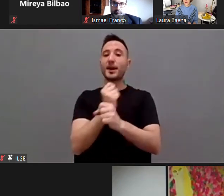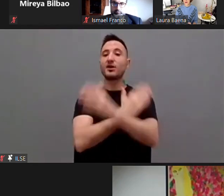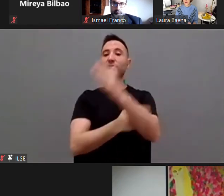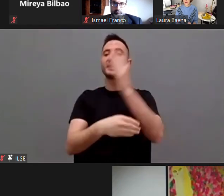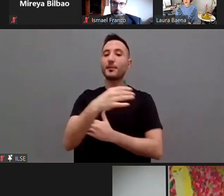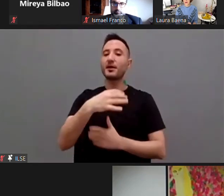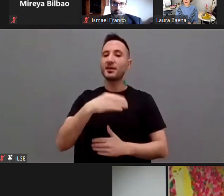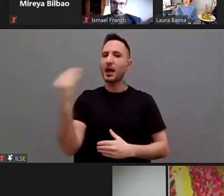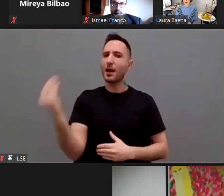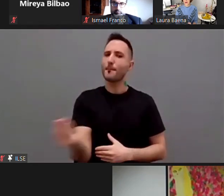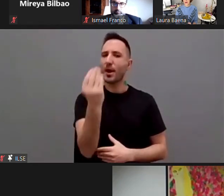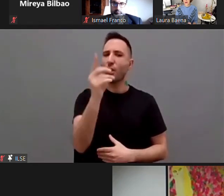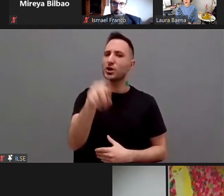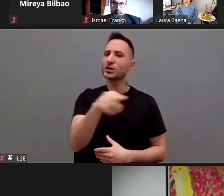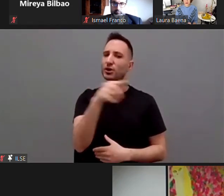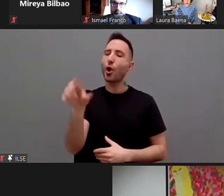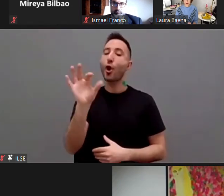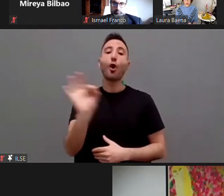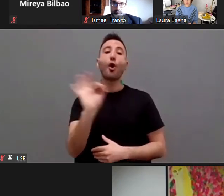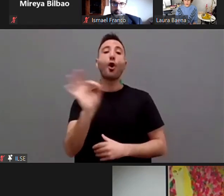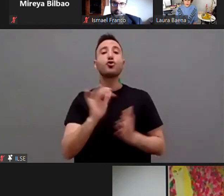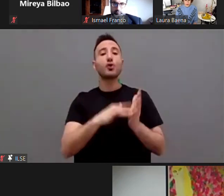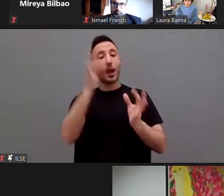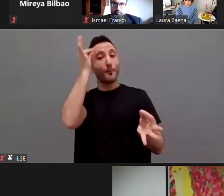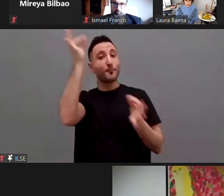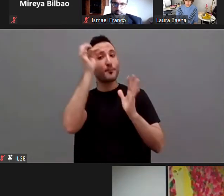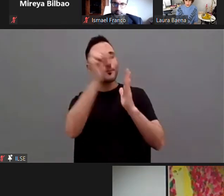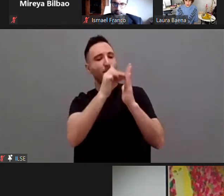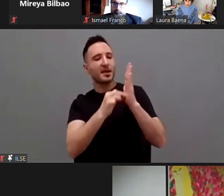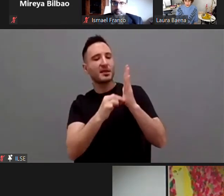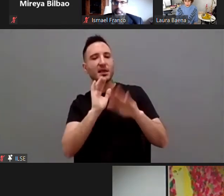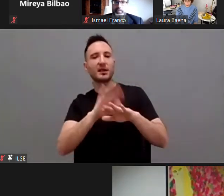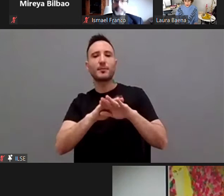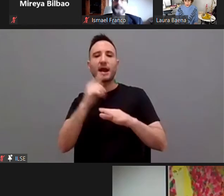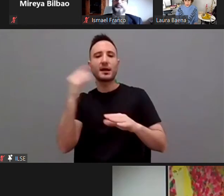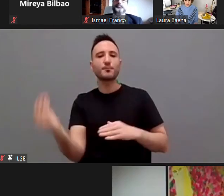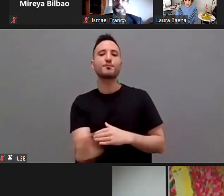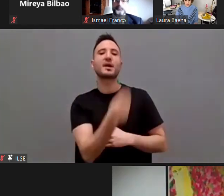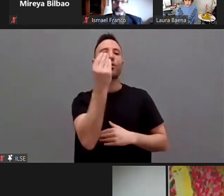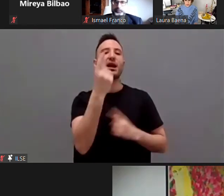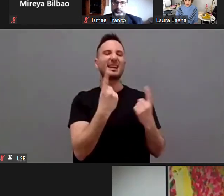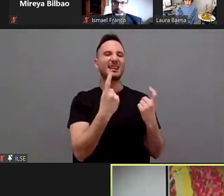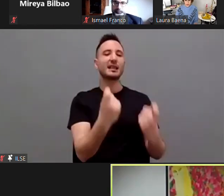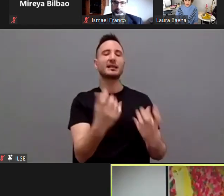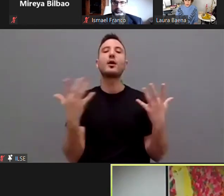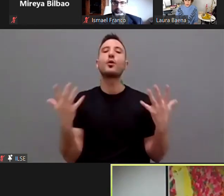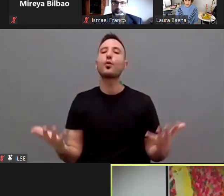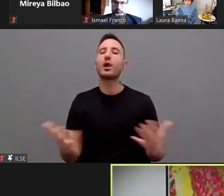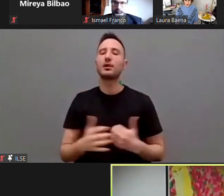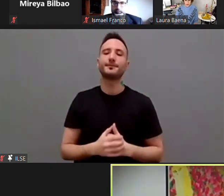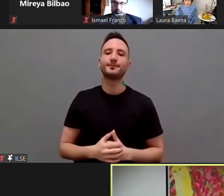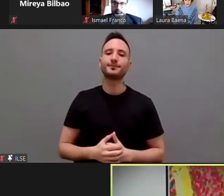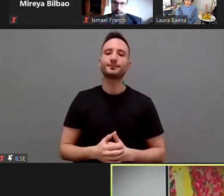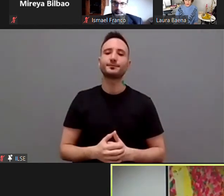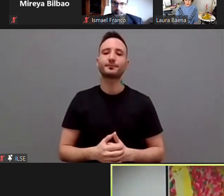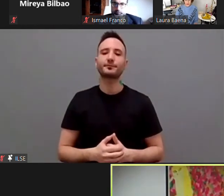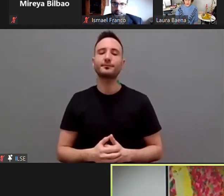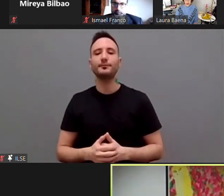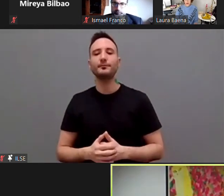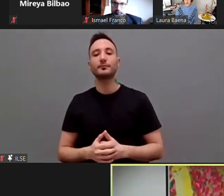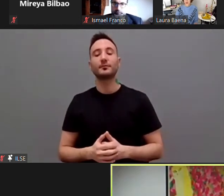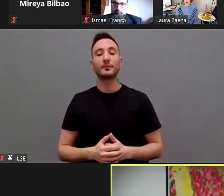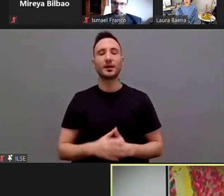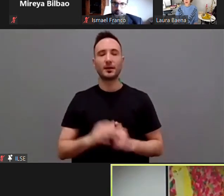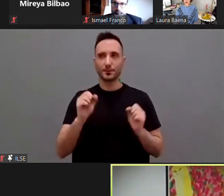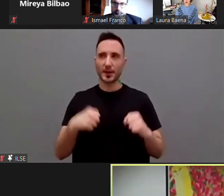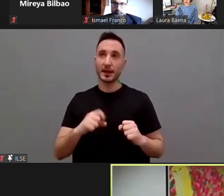discapacidad? ¿Y qué medidas harían falta para impulsar esta contratación? Bueno, con respecto a la primera